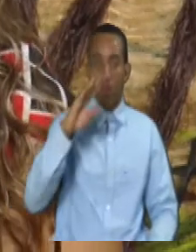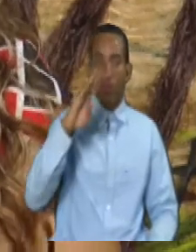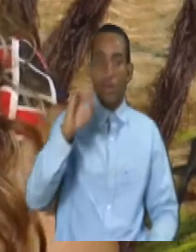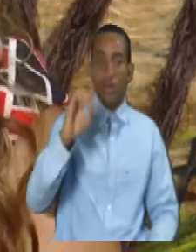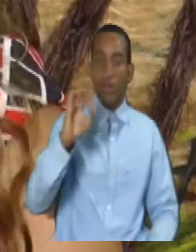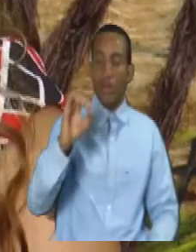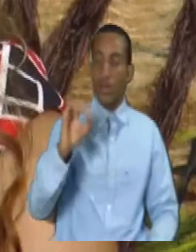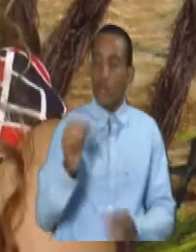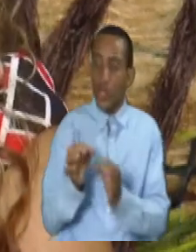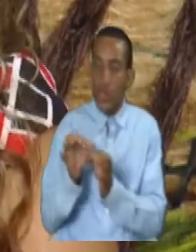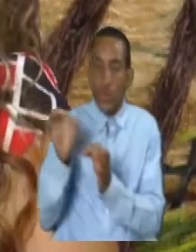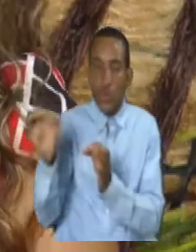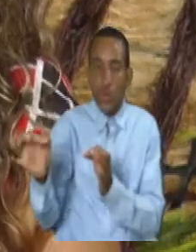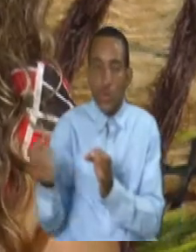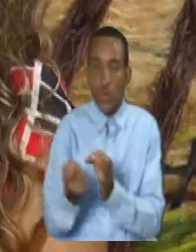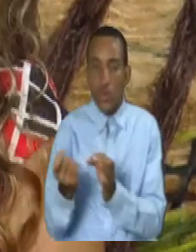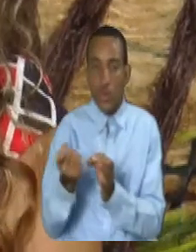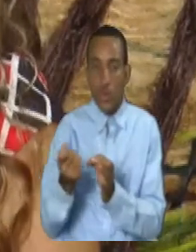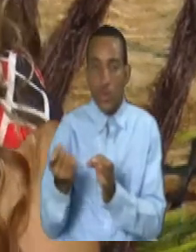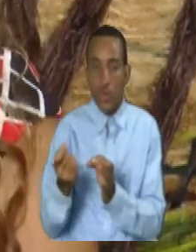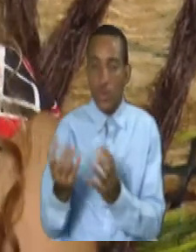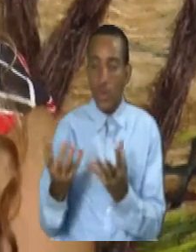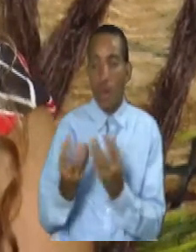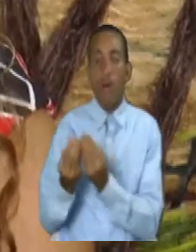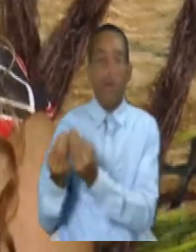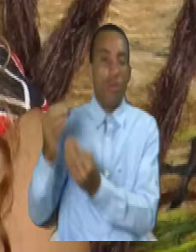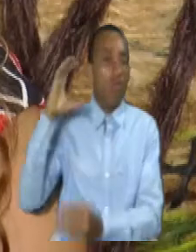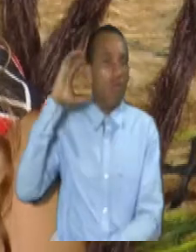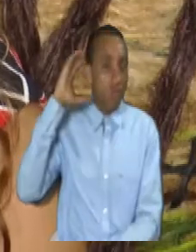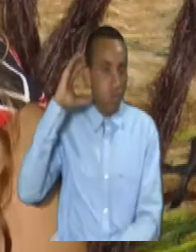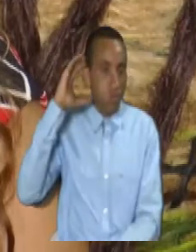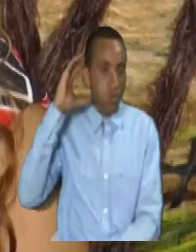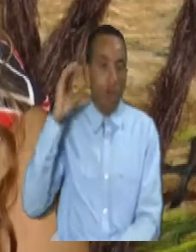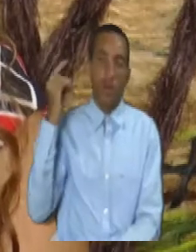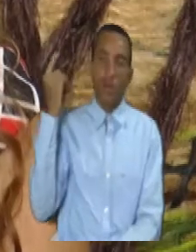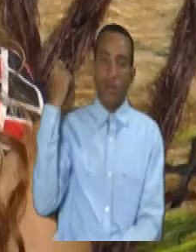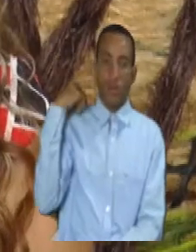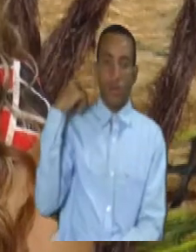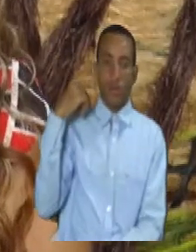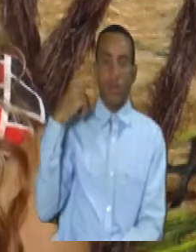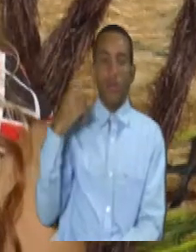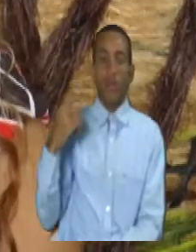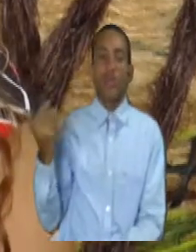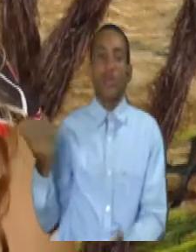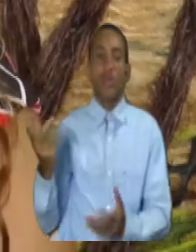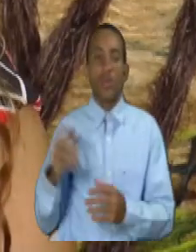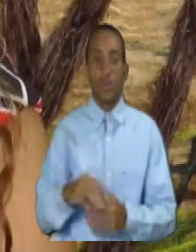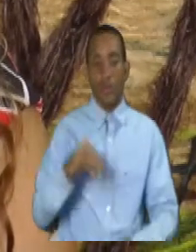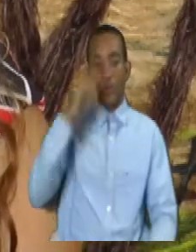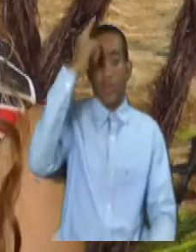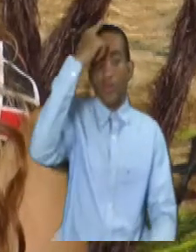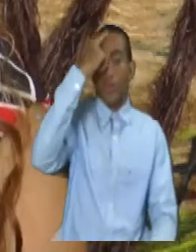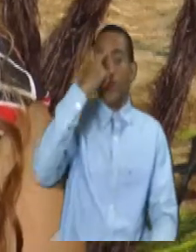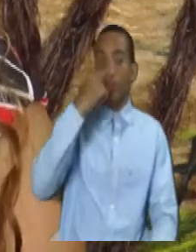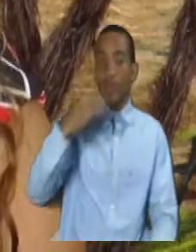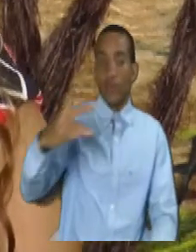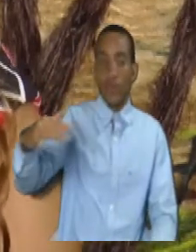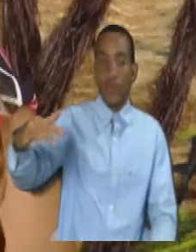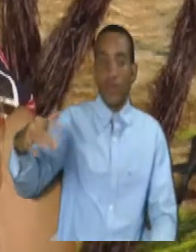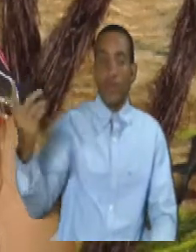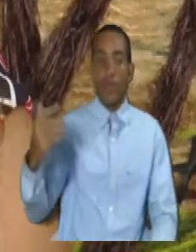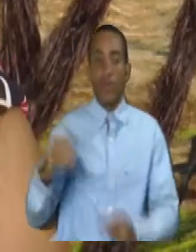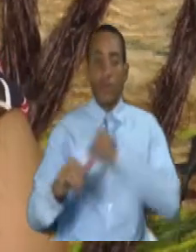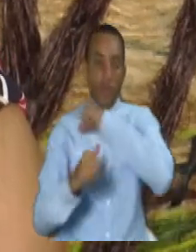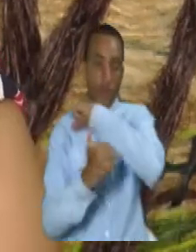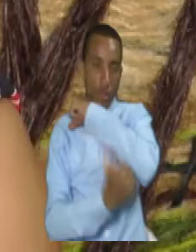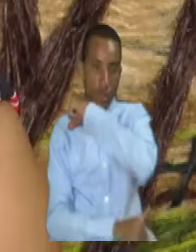un grupo en Cabo de la Vela. El fin de semana pasado estuvimos en Santa Marta. Boyacá